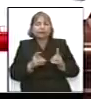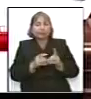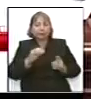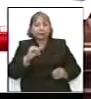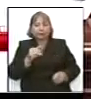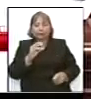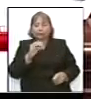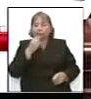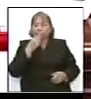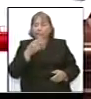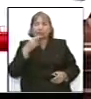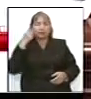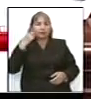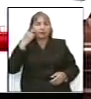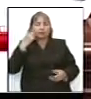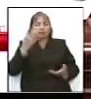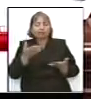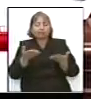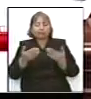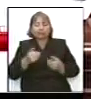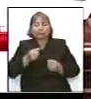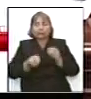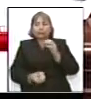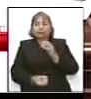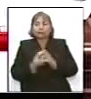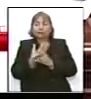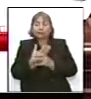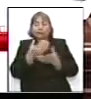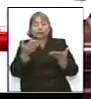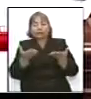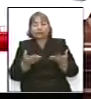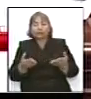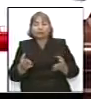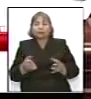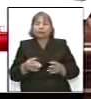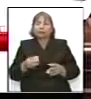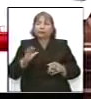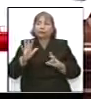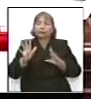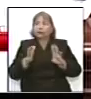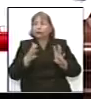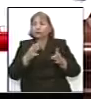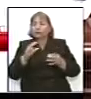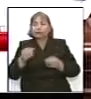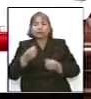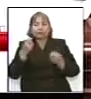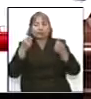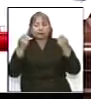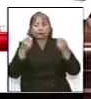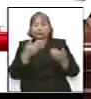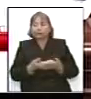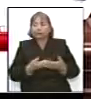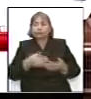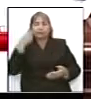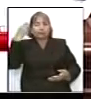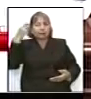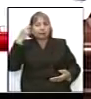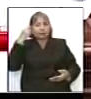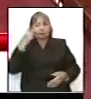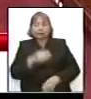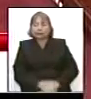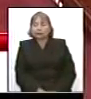Unter, ubicado en la provincia de Arequipa, con ocasión de celebrar su 29º aniversario de creación política.